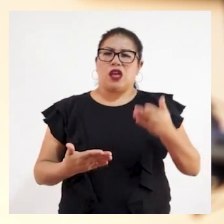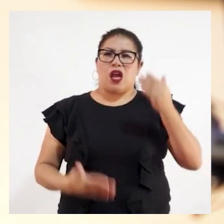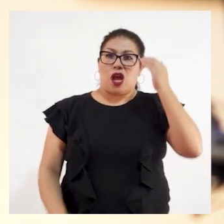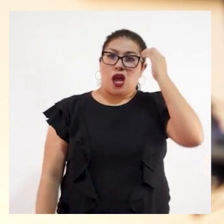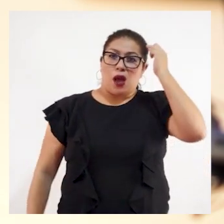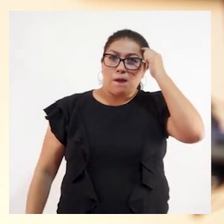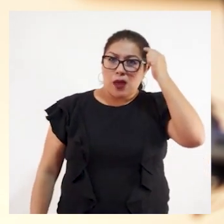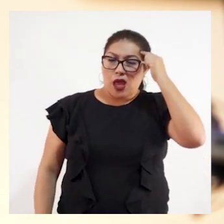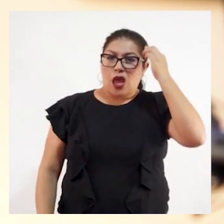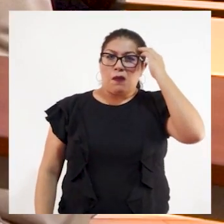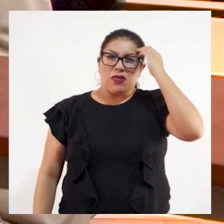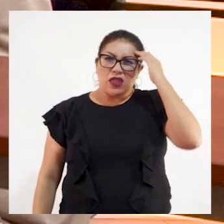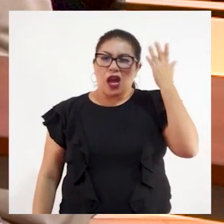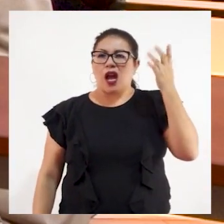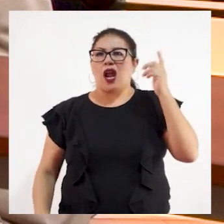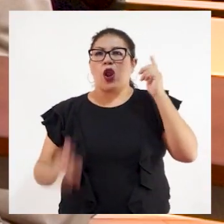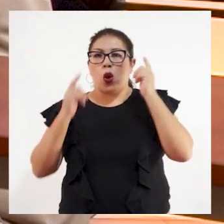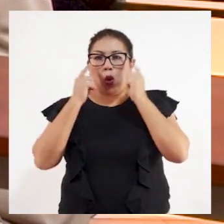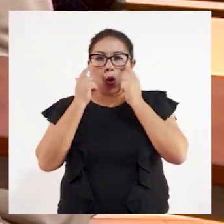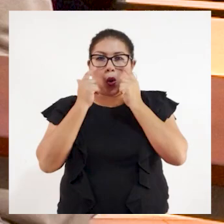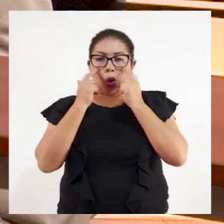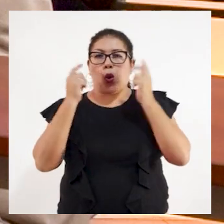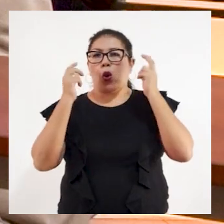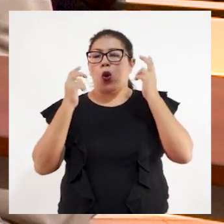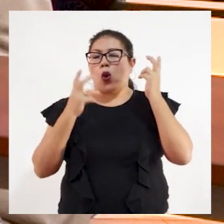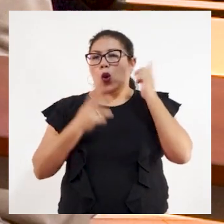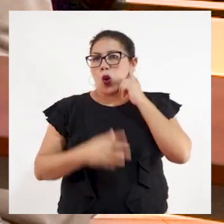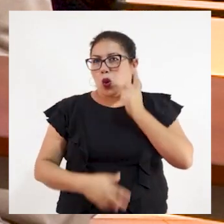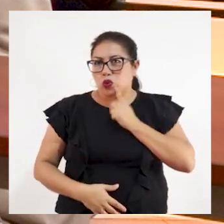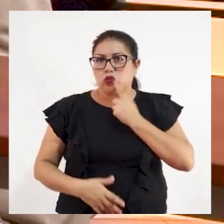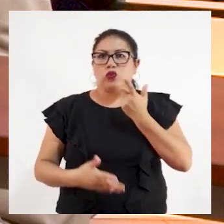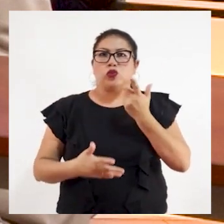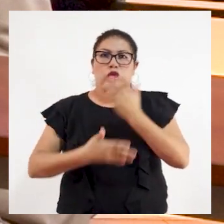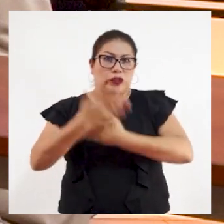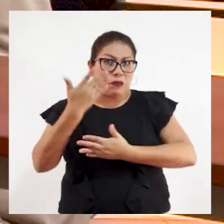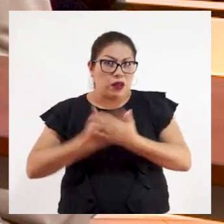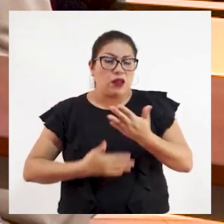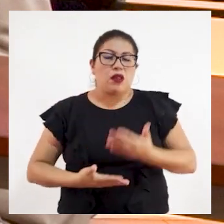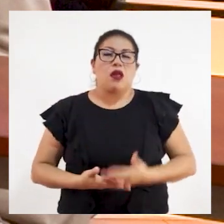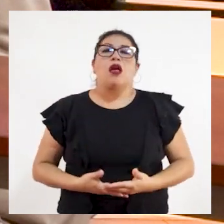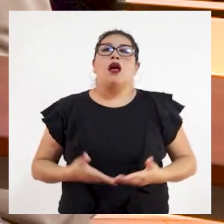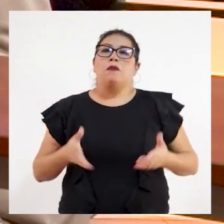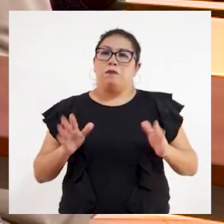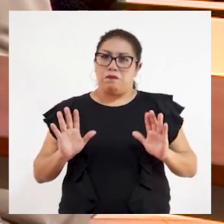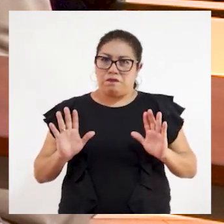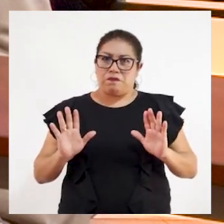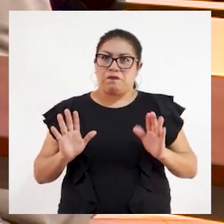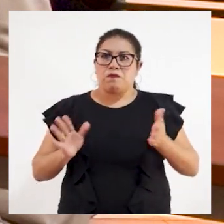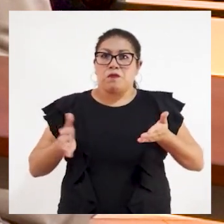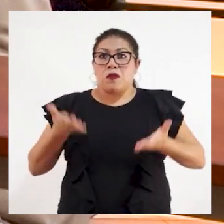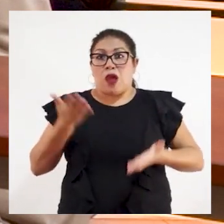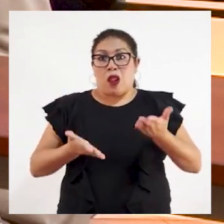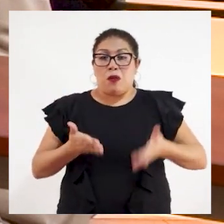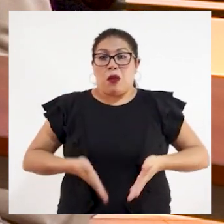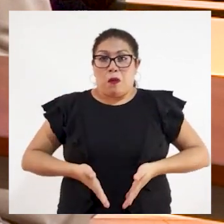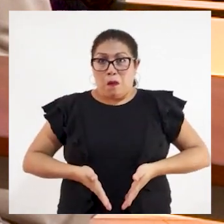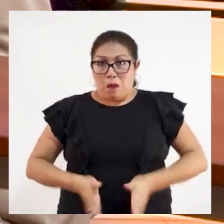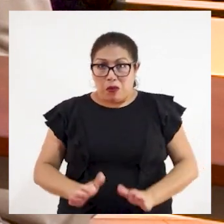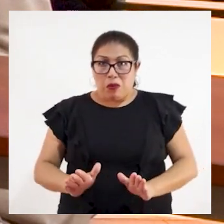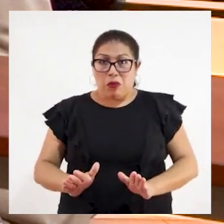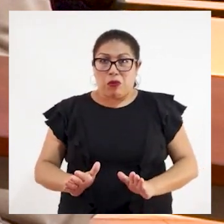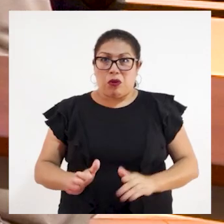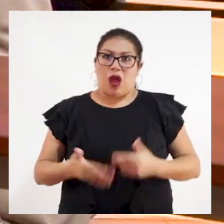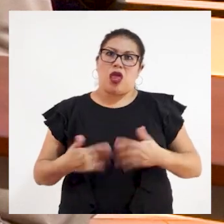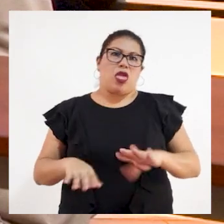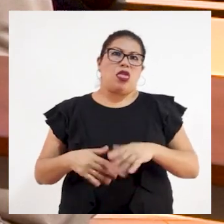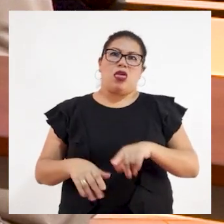mental, intelectual, sensorial, puede quizás producirse desde el nacimiento o puede